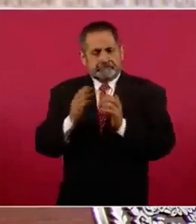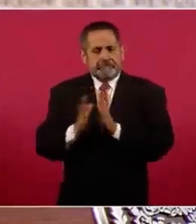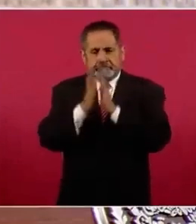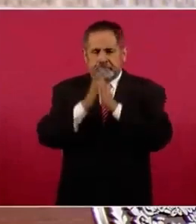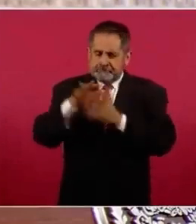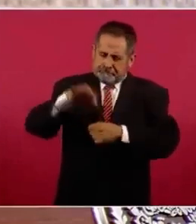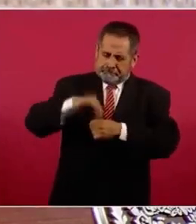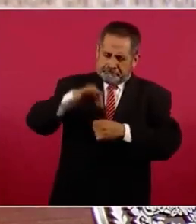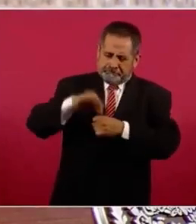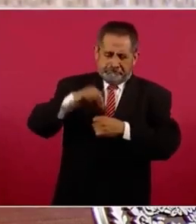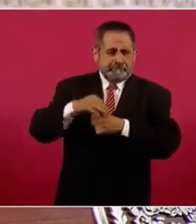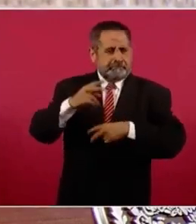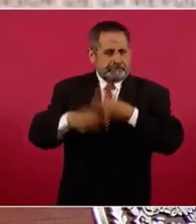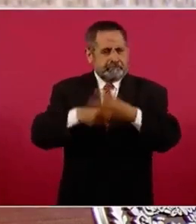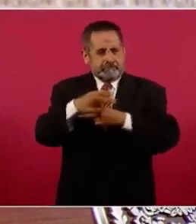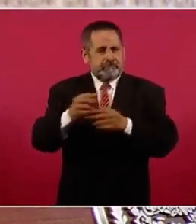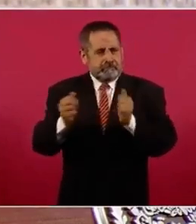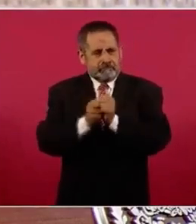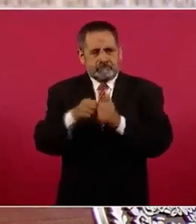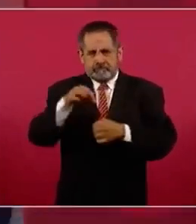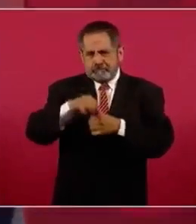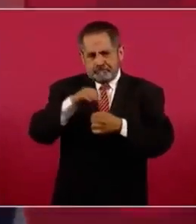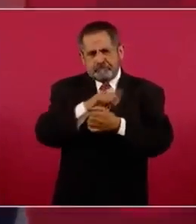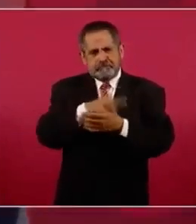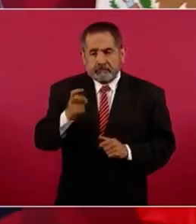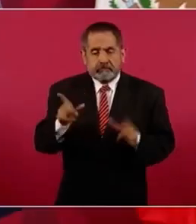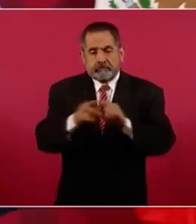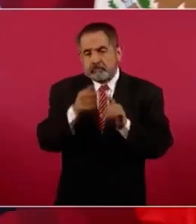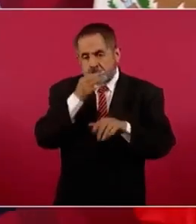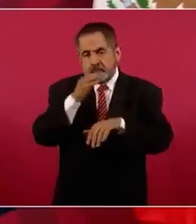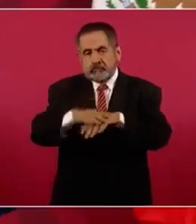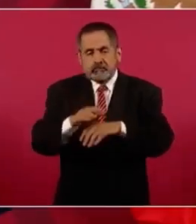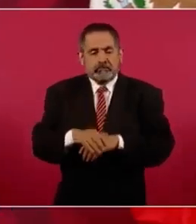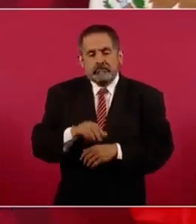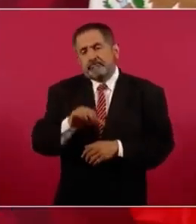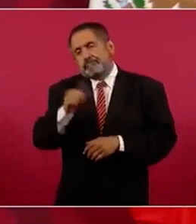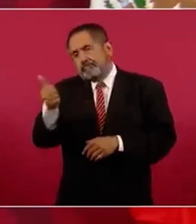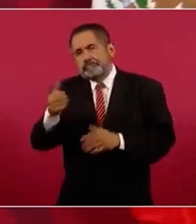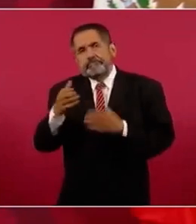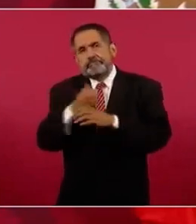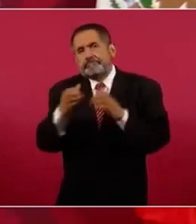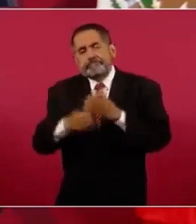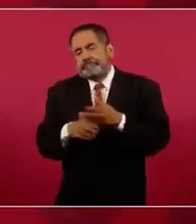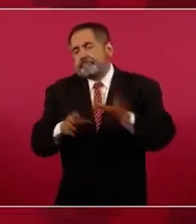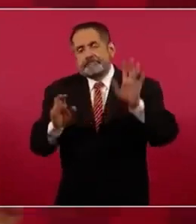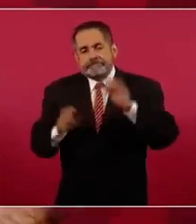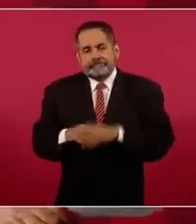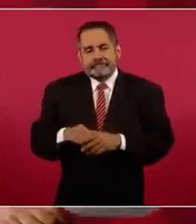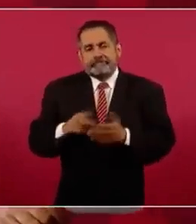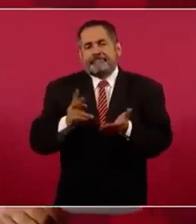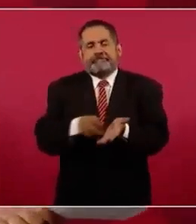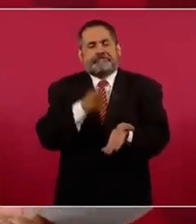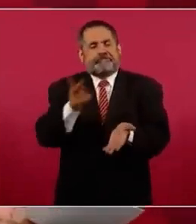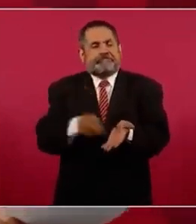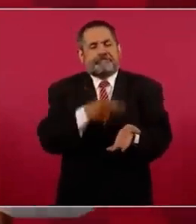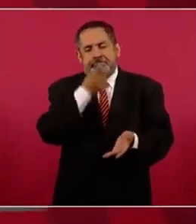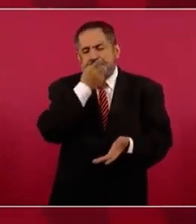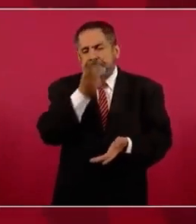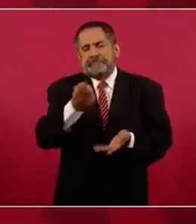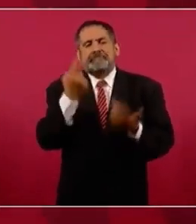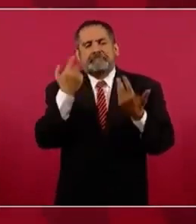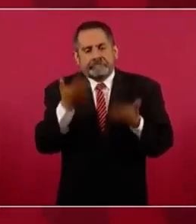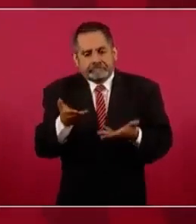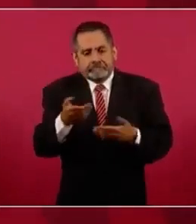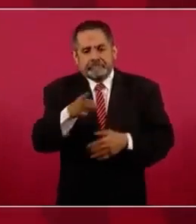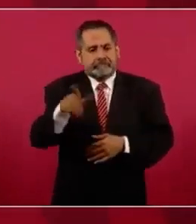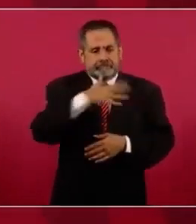en las elecciones. Lo demás ya para qué repito lo